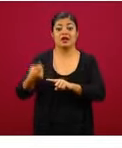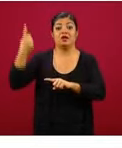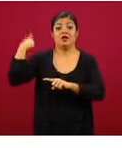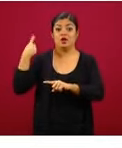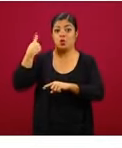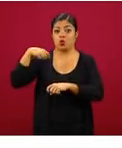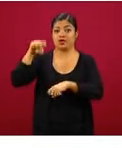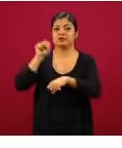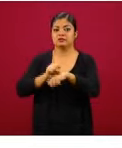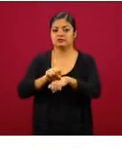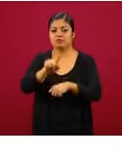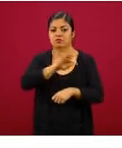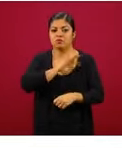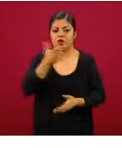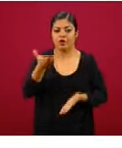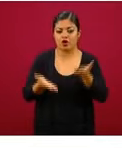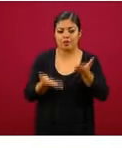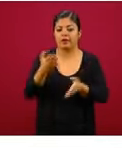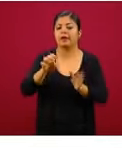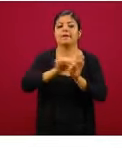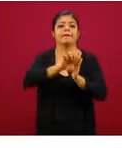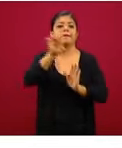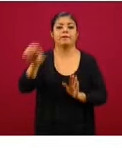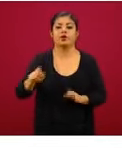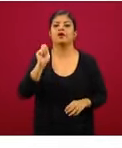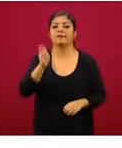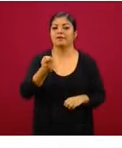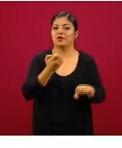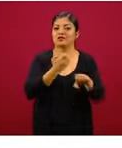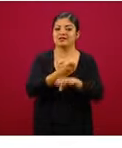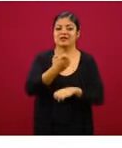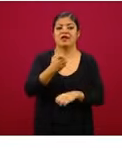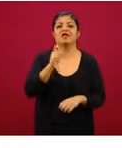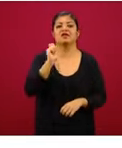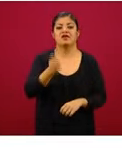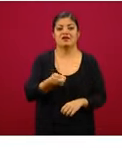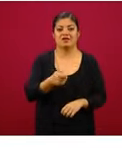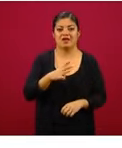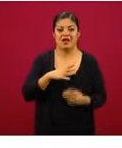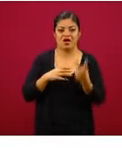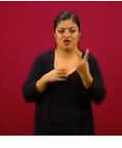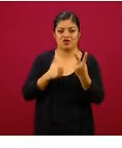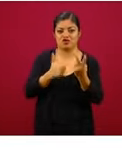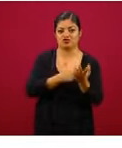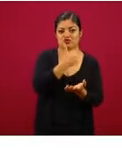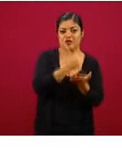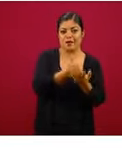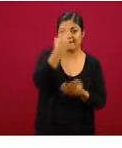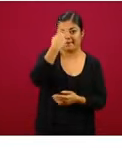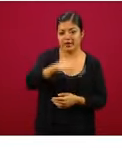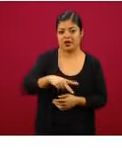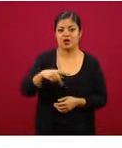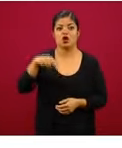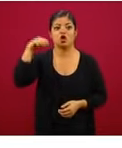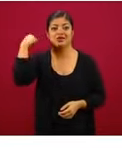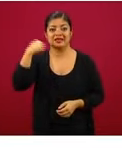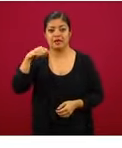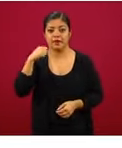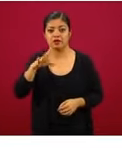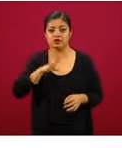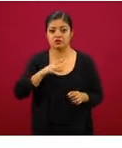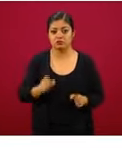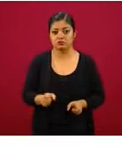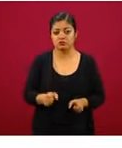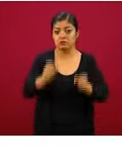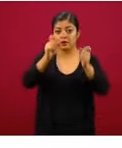nos permite comparar, por ejemplo, en entidades federativas, como serían las dos primeras, Ciudad de México, Tabasco, en donde la barra